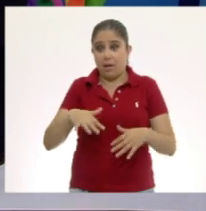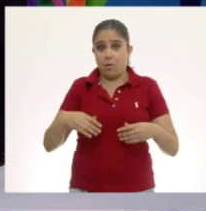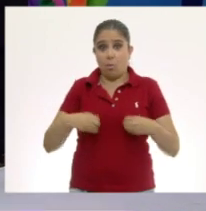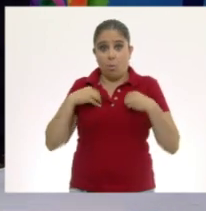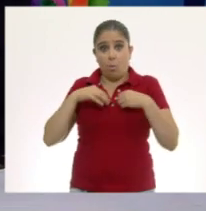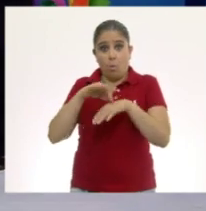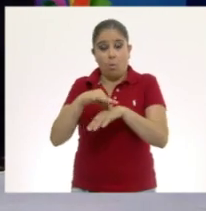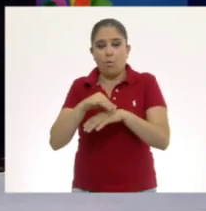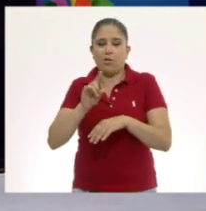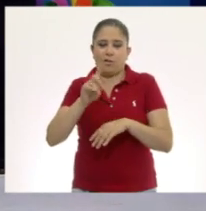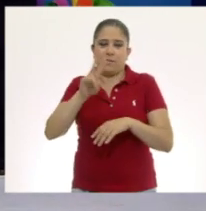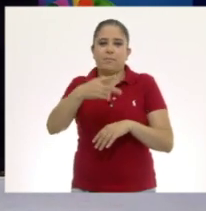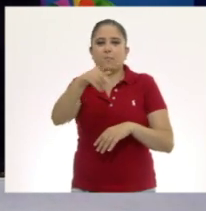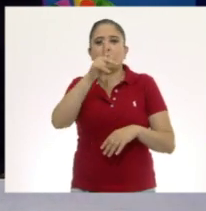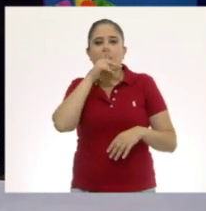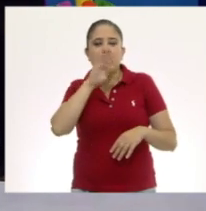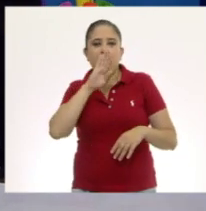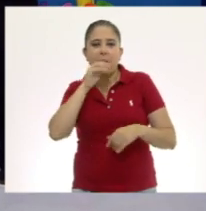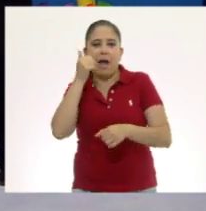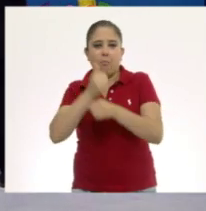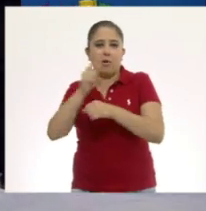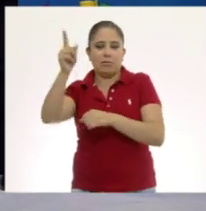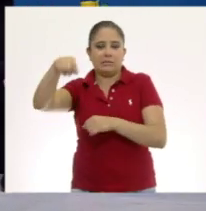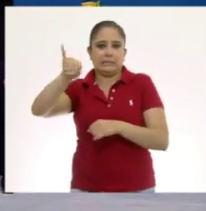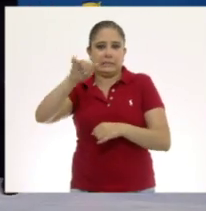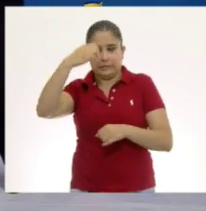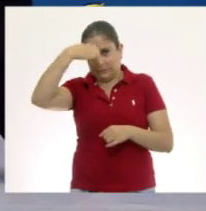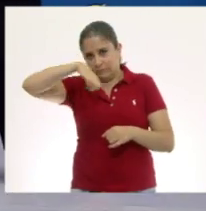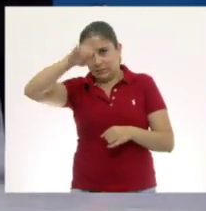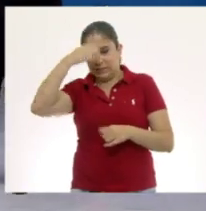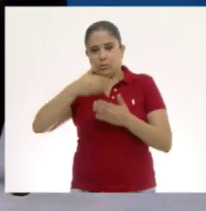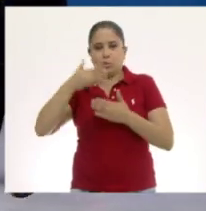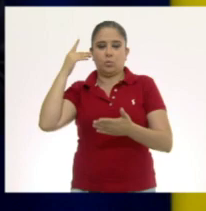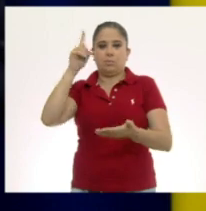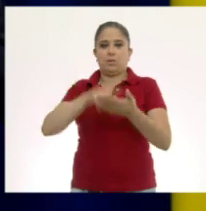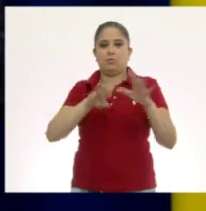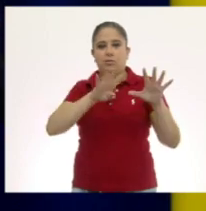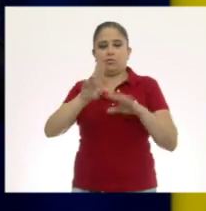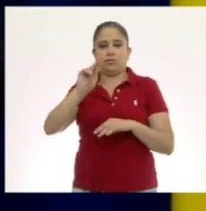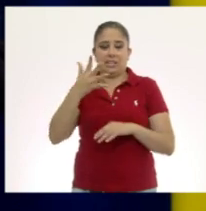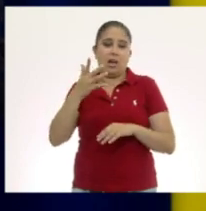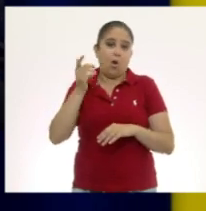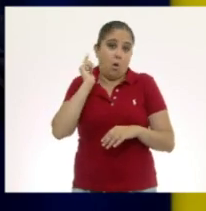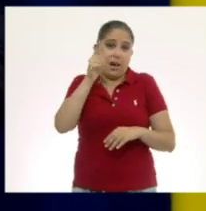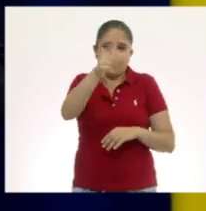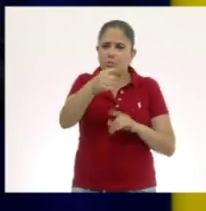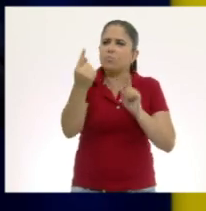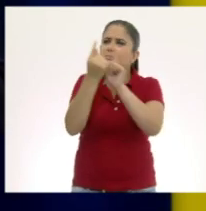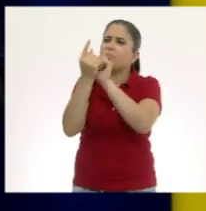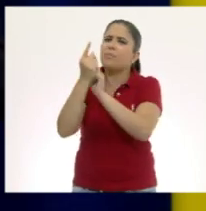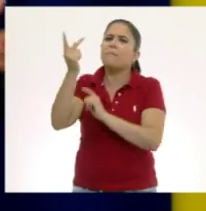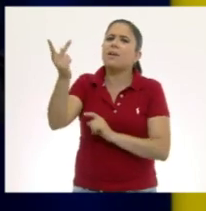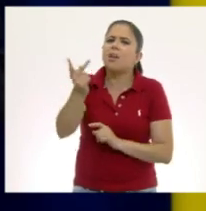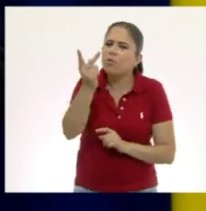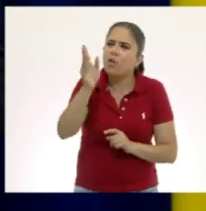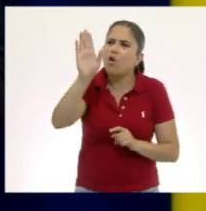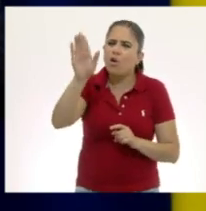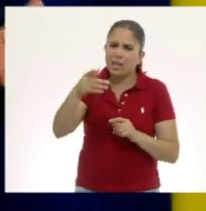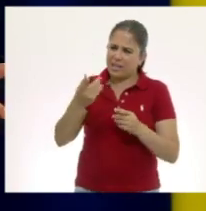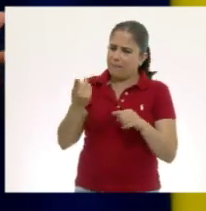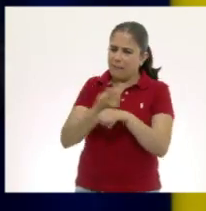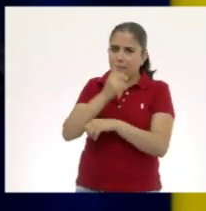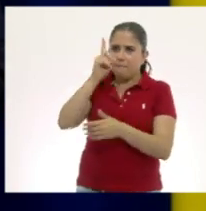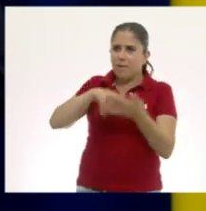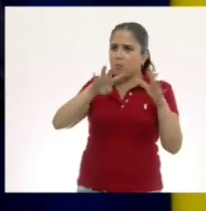con sus papás, con sus abuelos, sería importante, sería interesante que se acercaran y les preguntaran ¿cómo lo viviste?